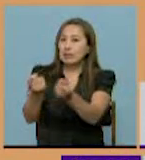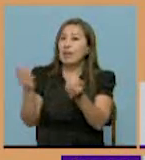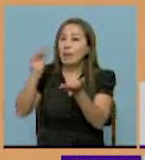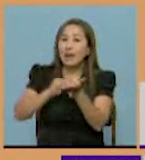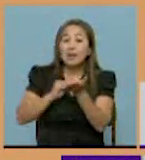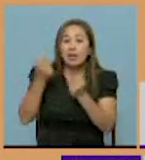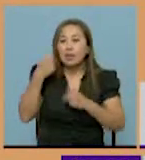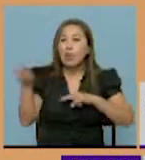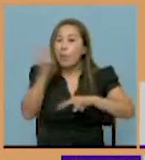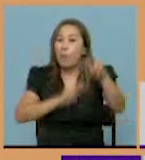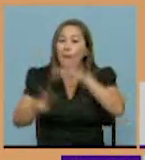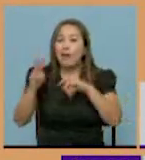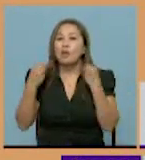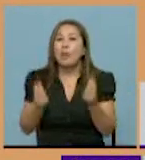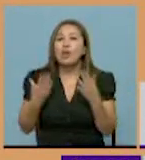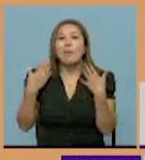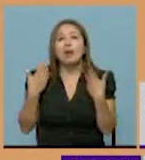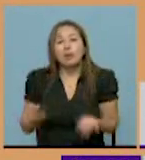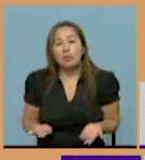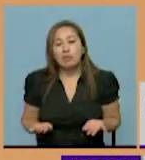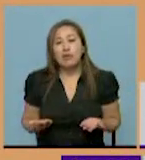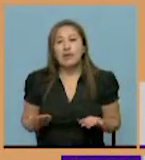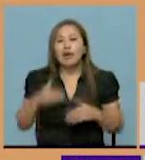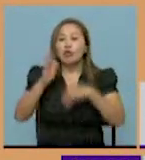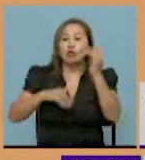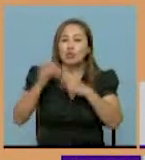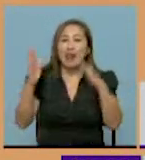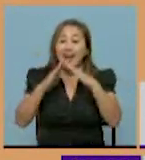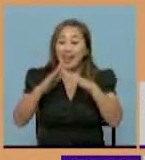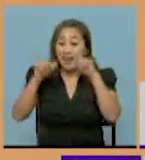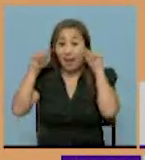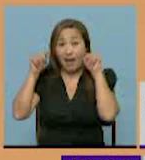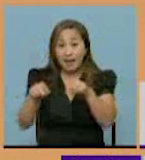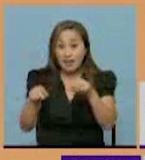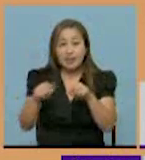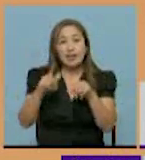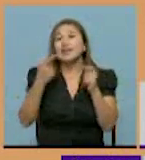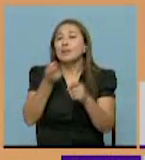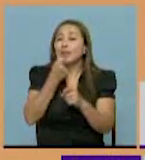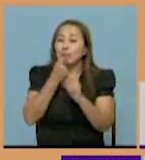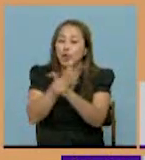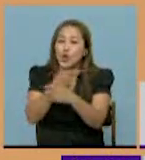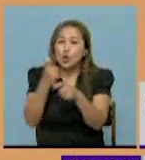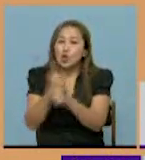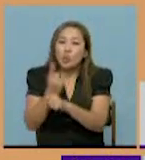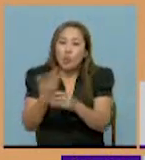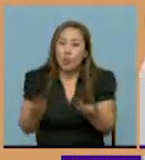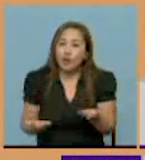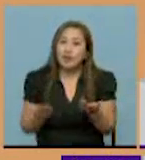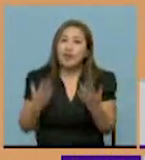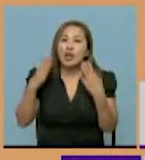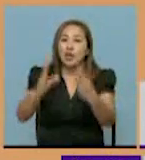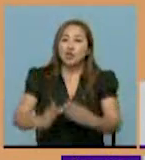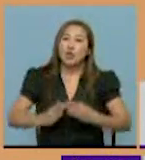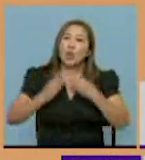buscando la manera de ayudarlas a que puedan consolidar la construcción en el lote. Y si en caso no pueden,